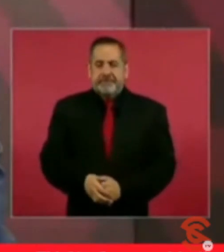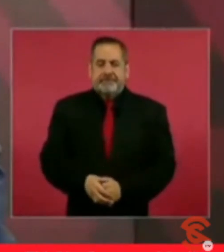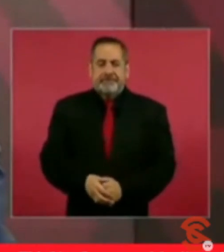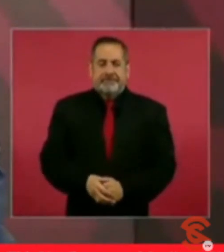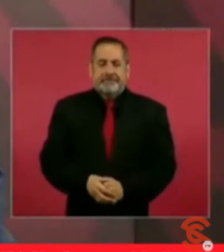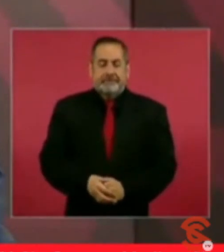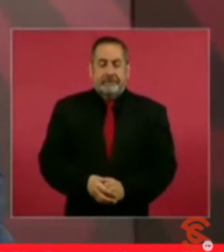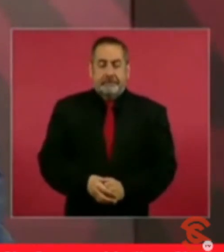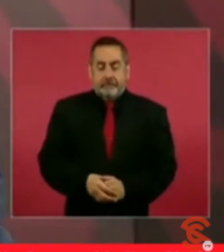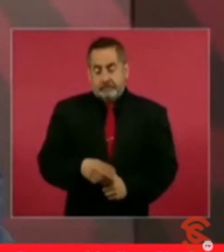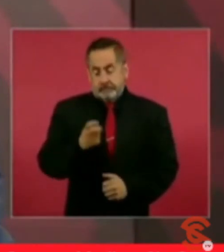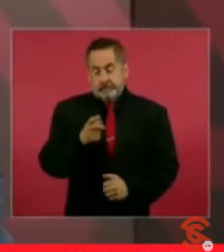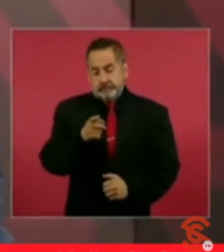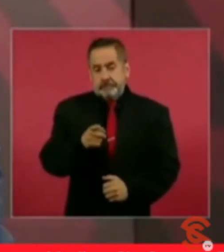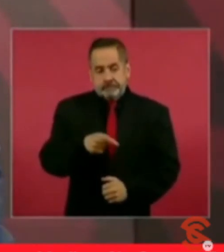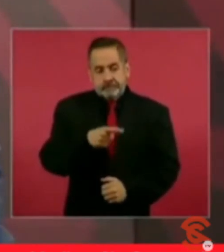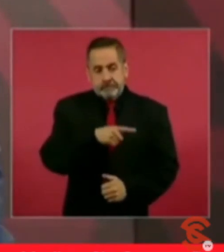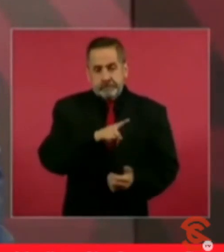Entonces sí hacen daño.